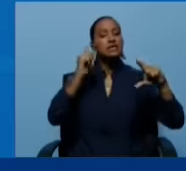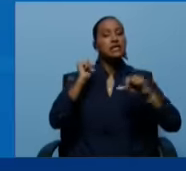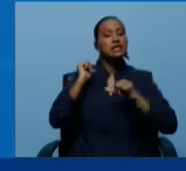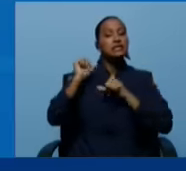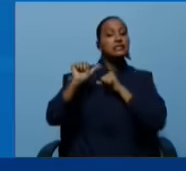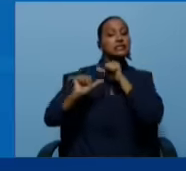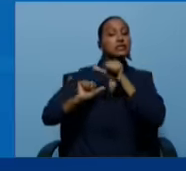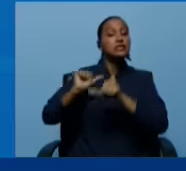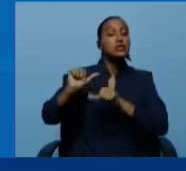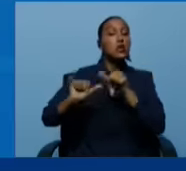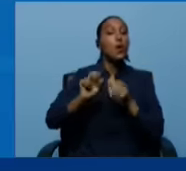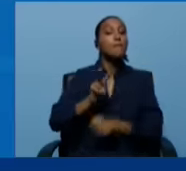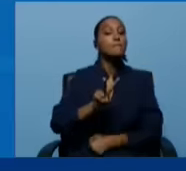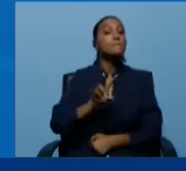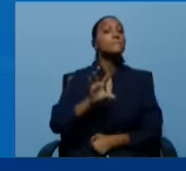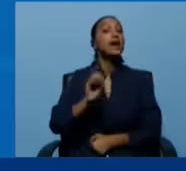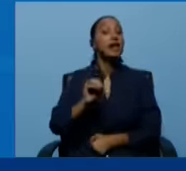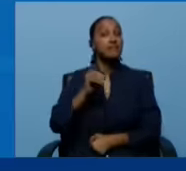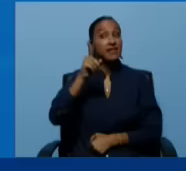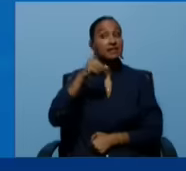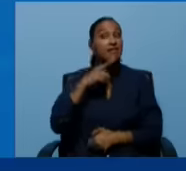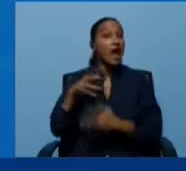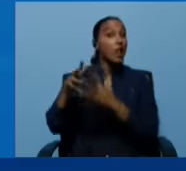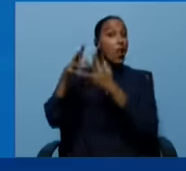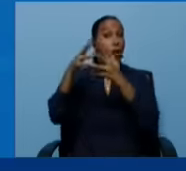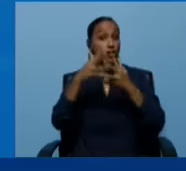Estados Unidos. Pero Bolívar, en